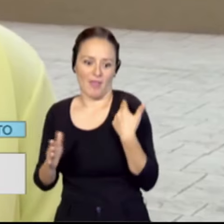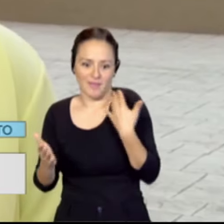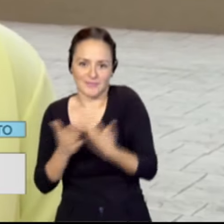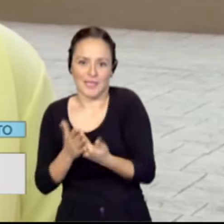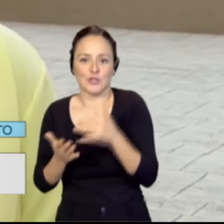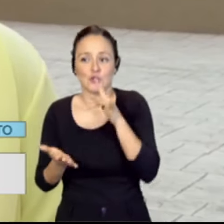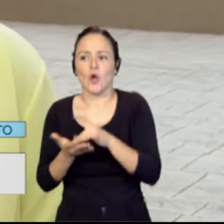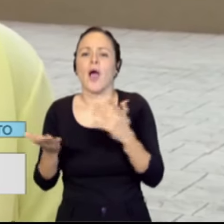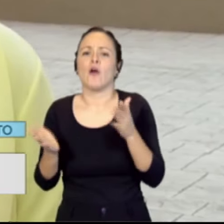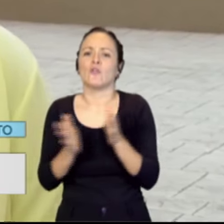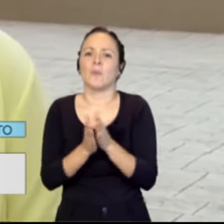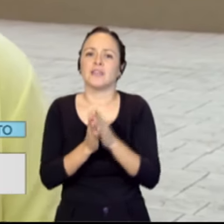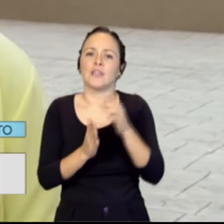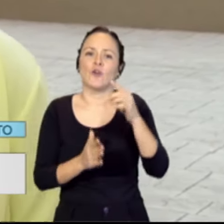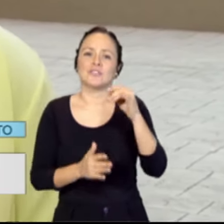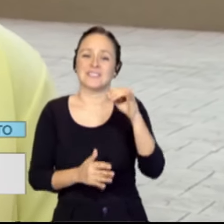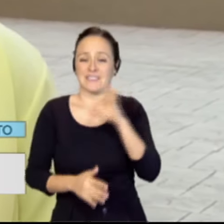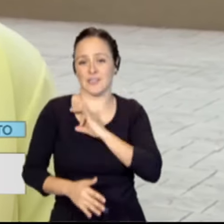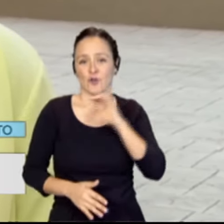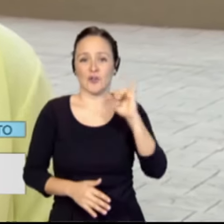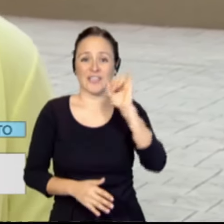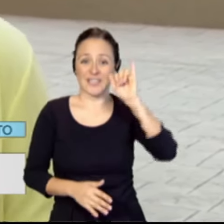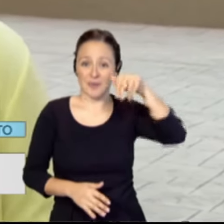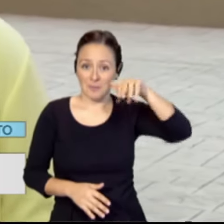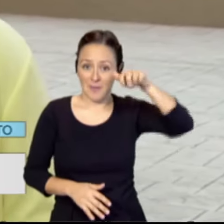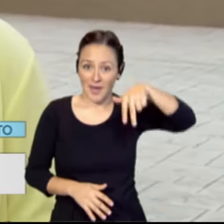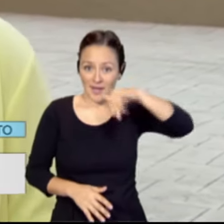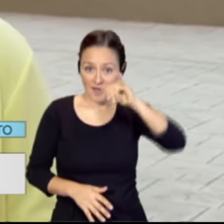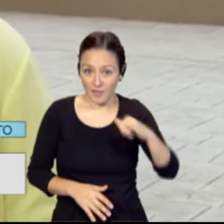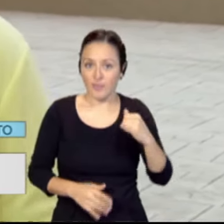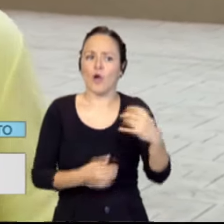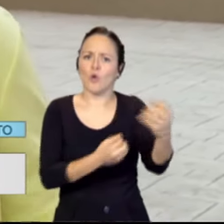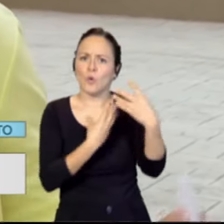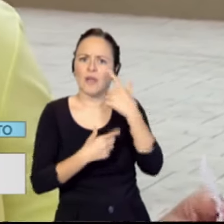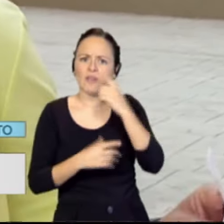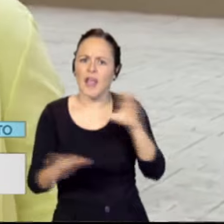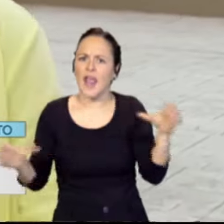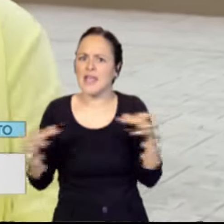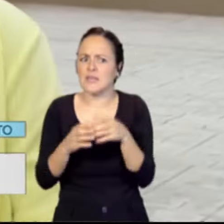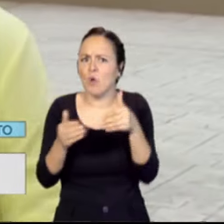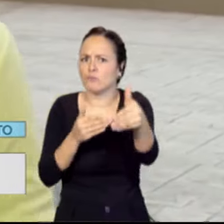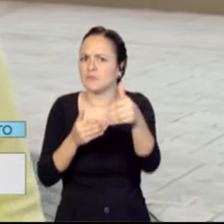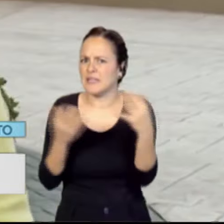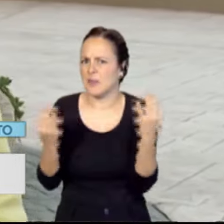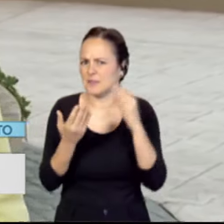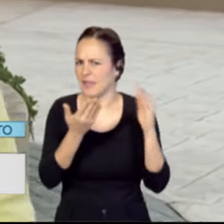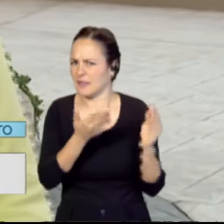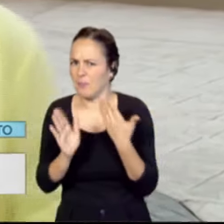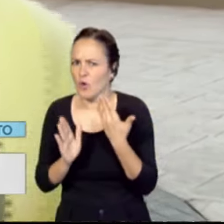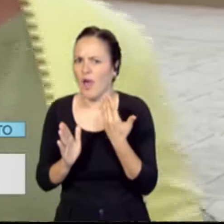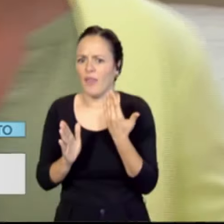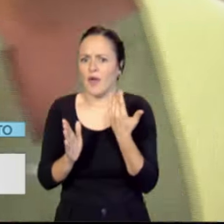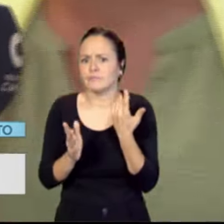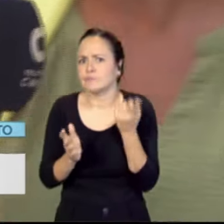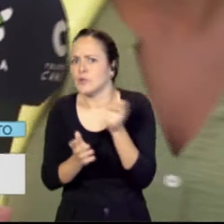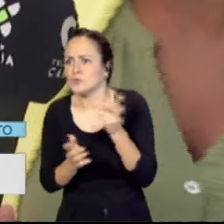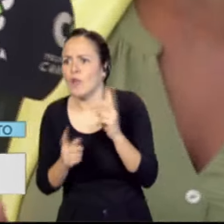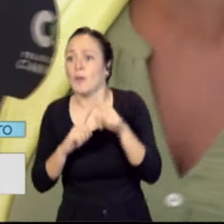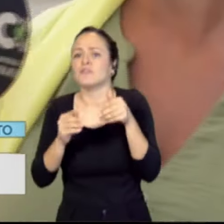Jiménez para contarnos un poco A qué se enfrenta el el equipo a lo largo de lo que queda de temporada y un poco cómo ve el